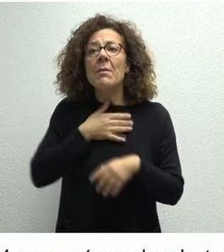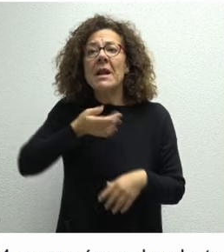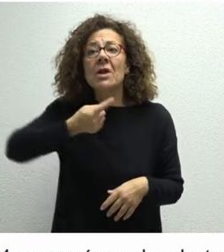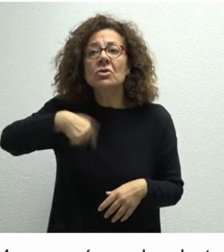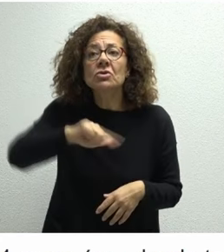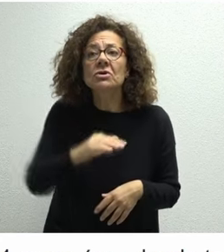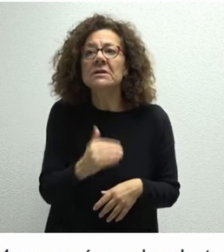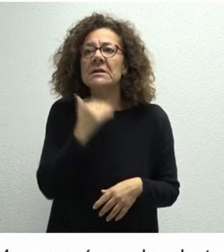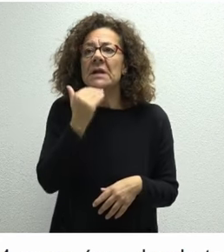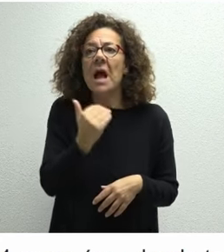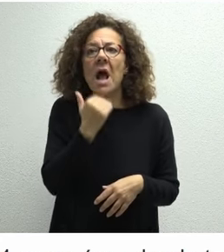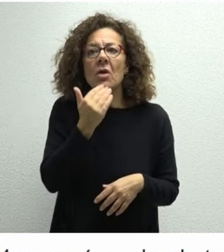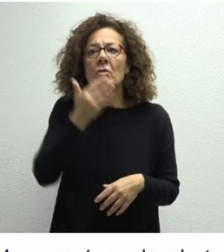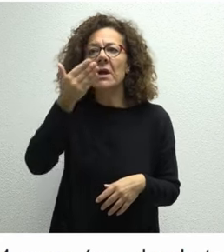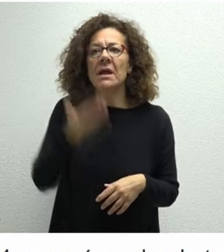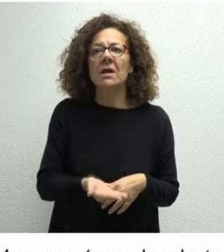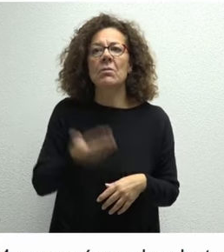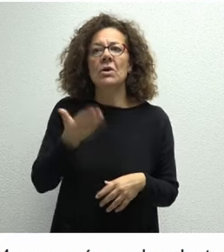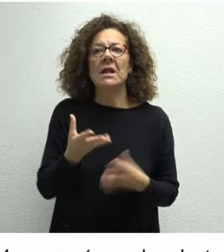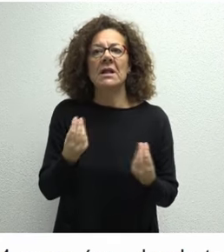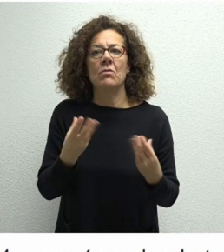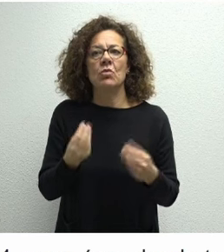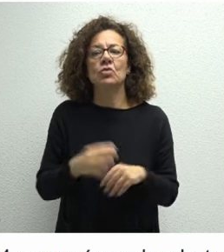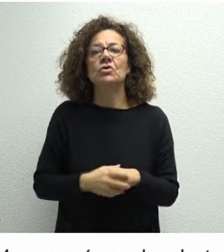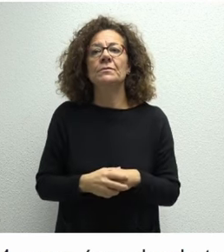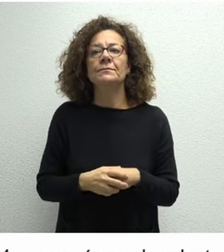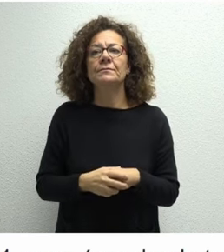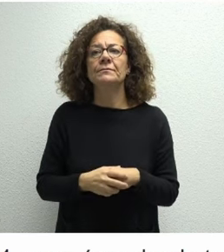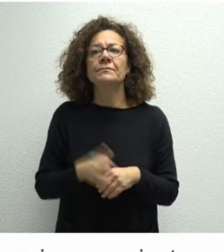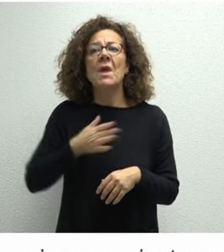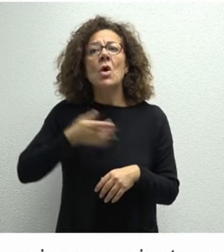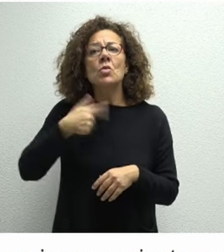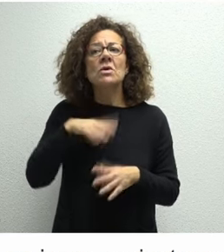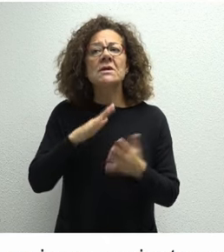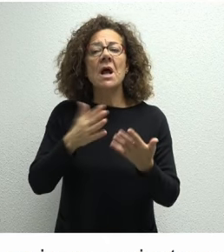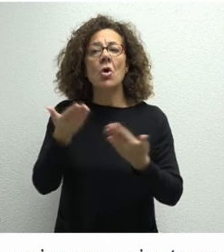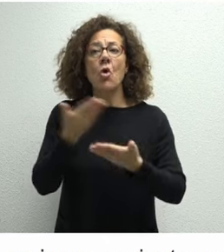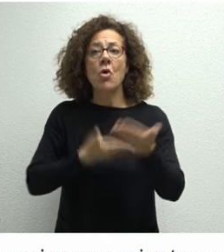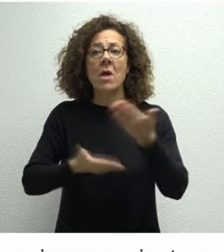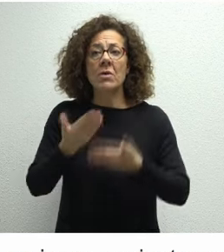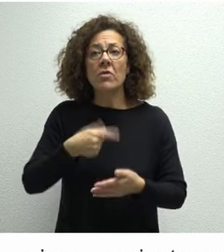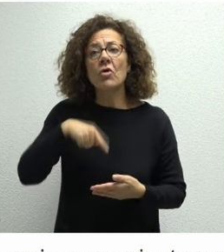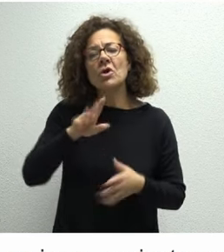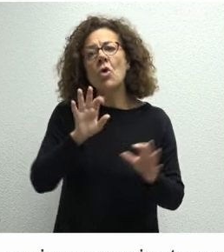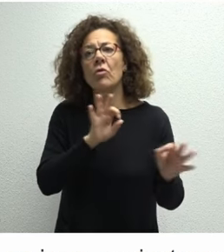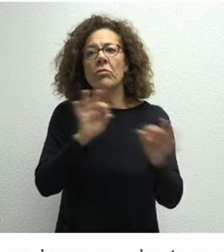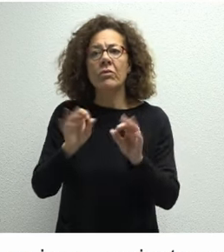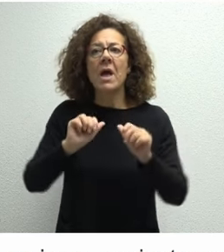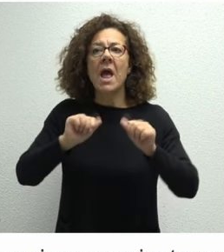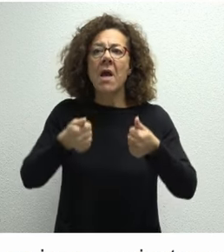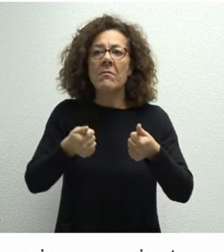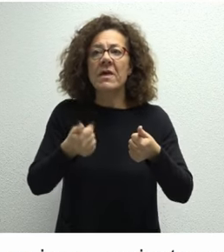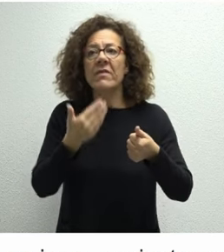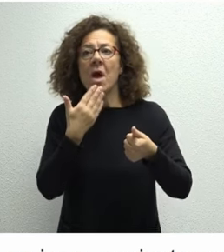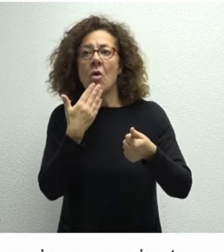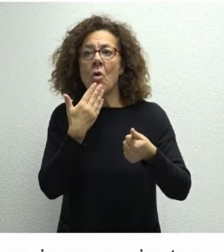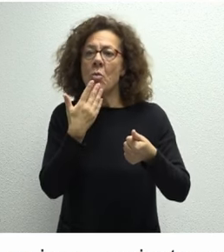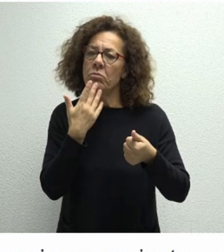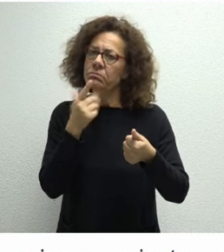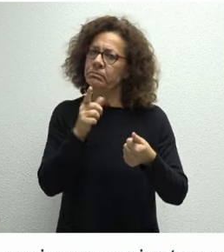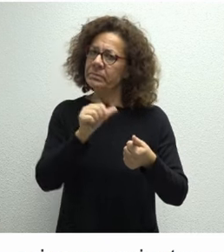fue fue muy importante eh nuestra colaboración con ellos o coordinación empieza Pues de una manera muy